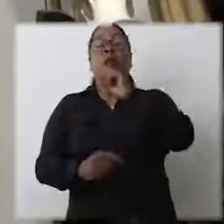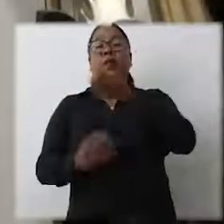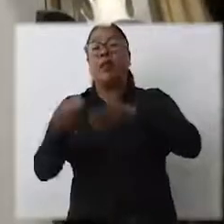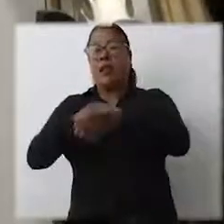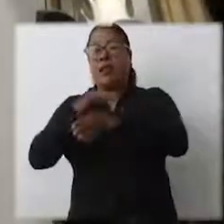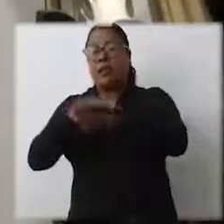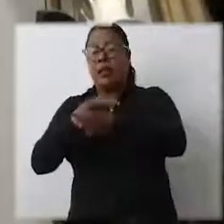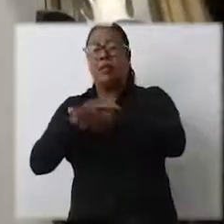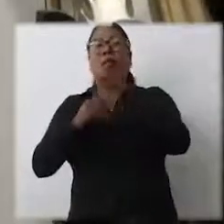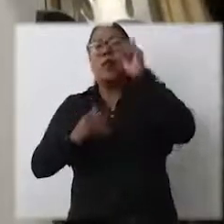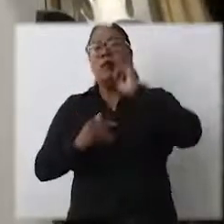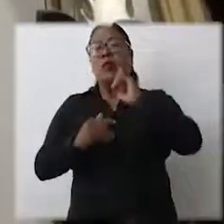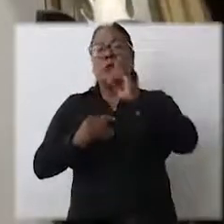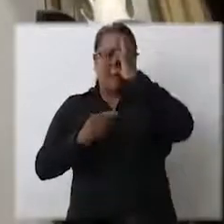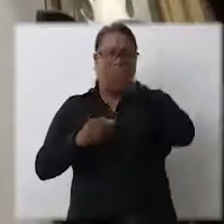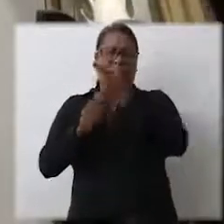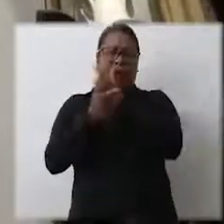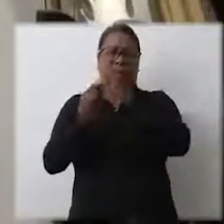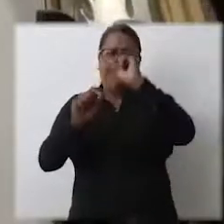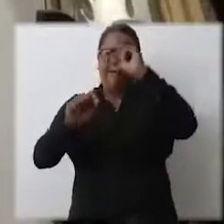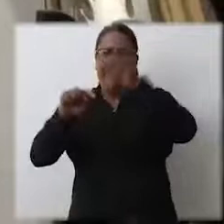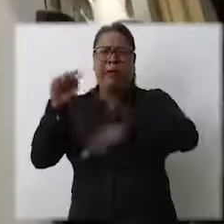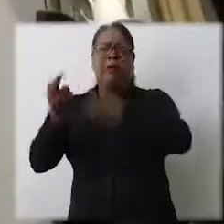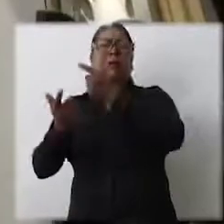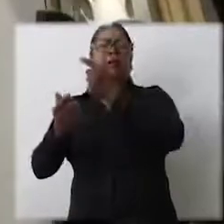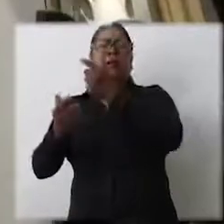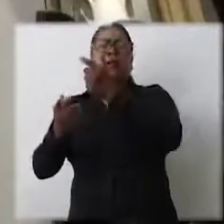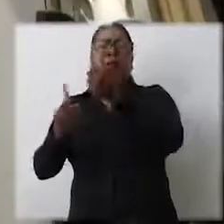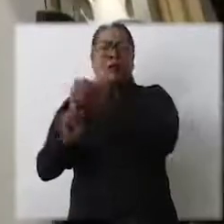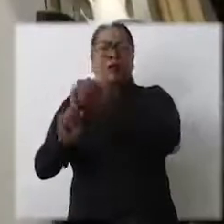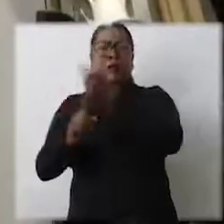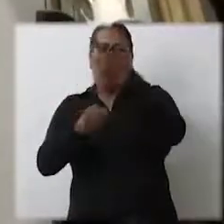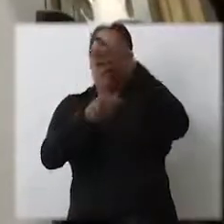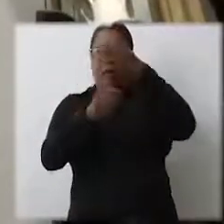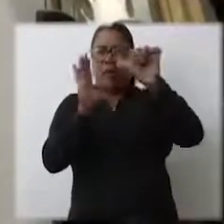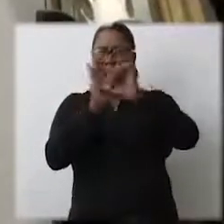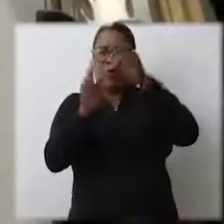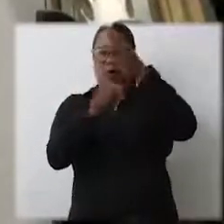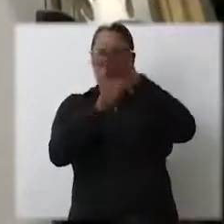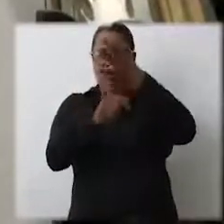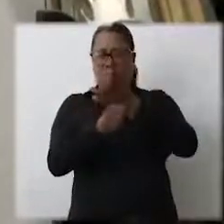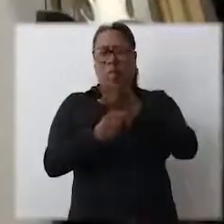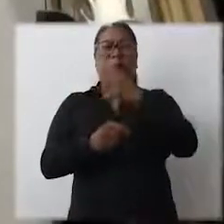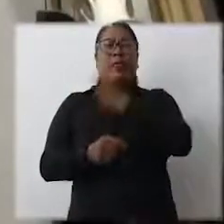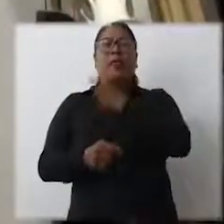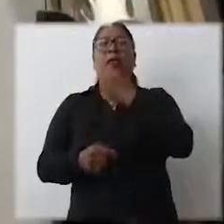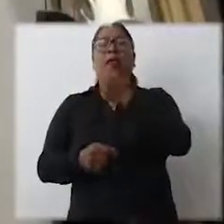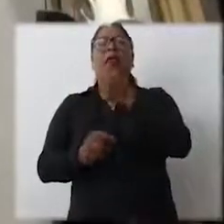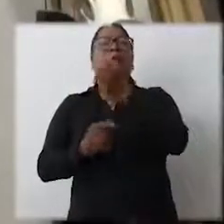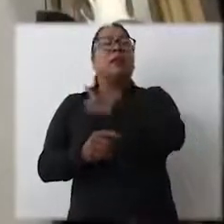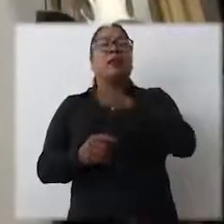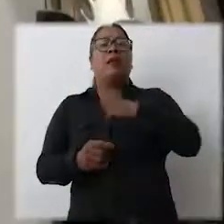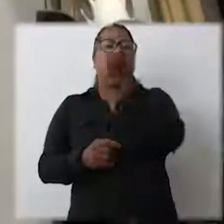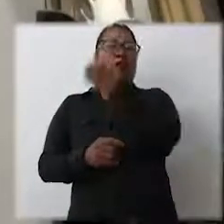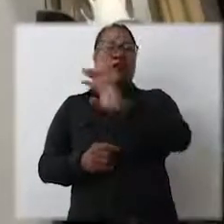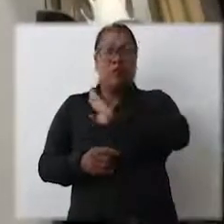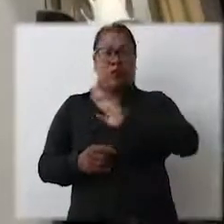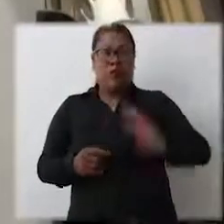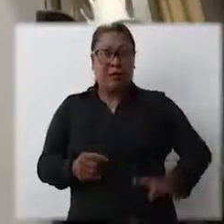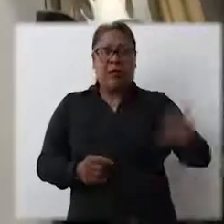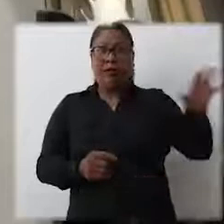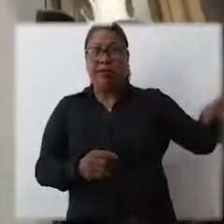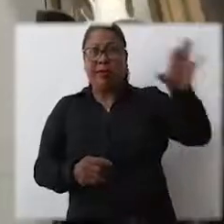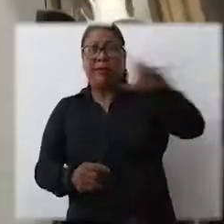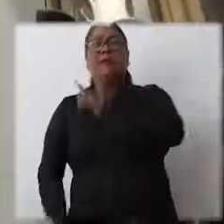plena seguridad e integridad personal. Asimismo, establece que los municipios expedirán o adecuarán sus